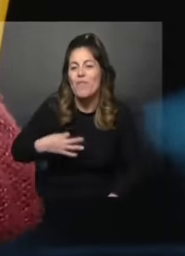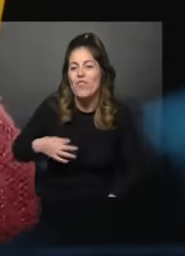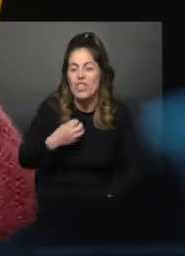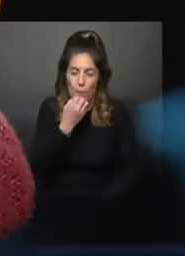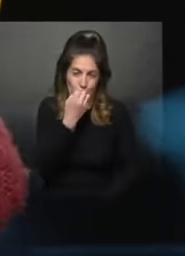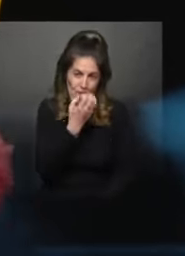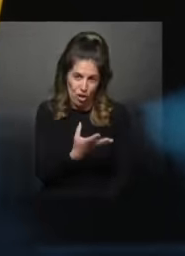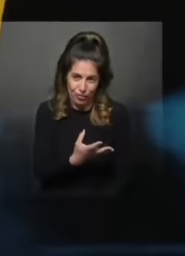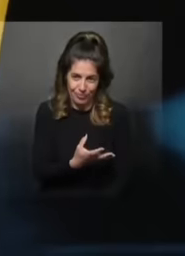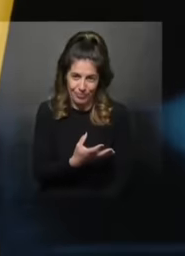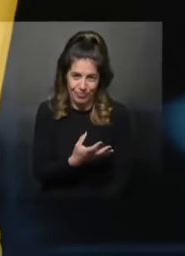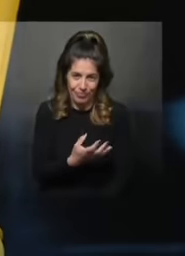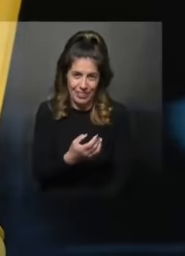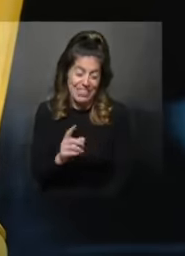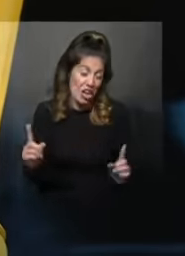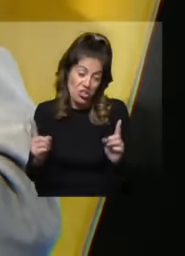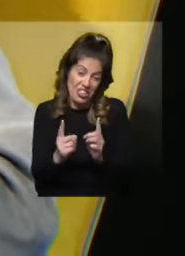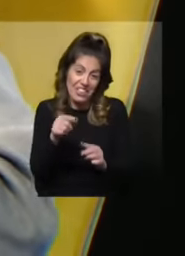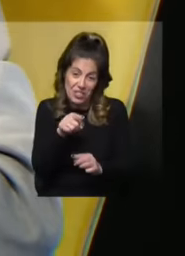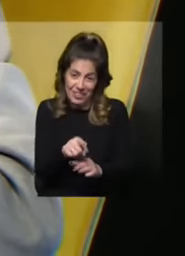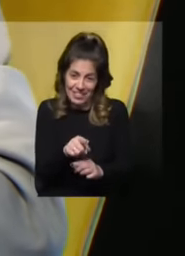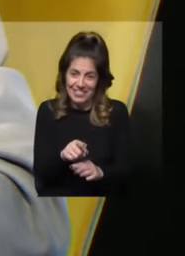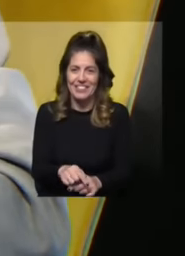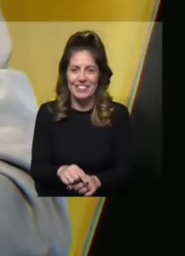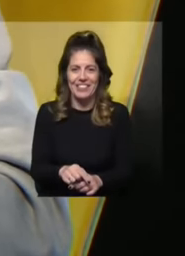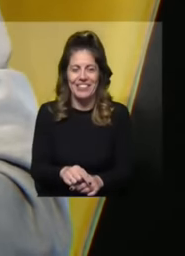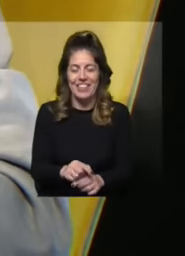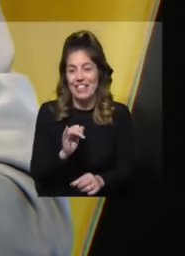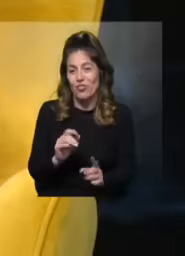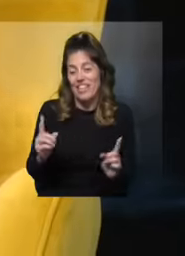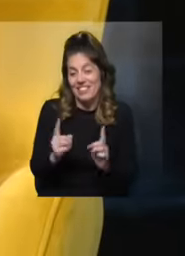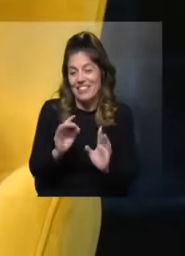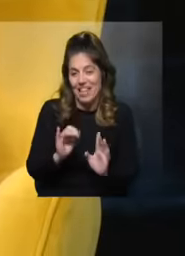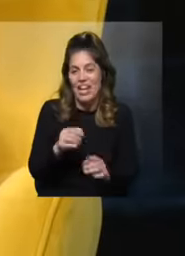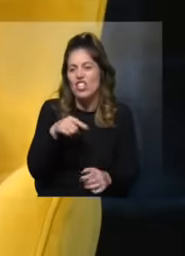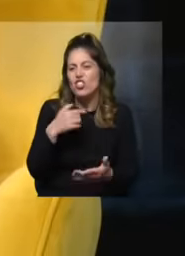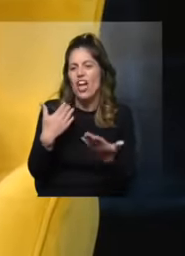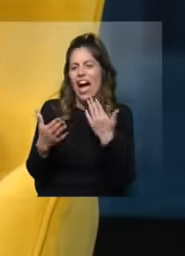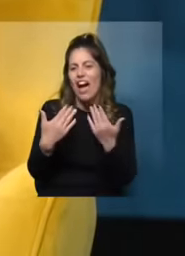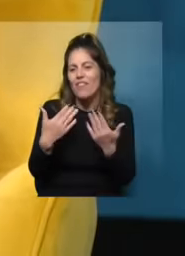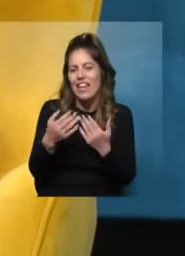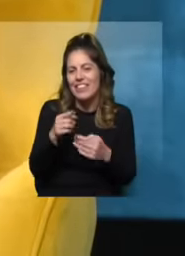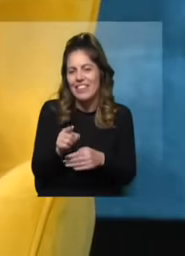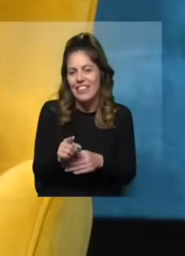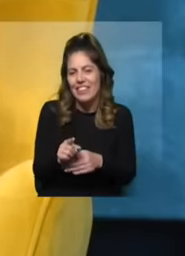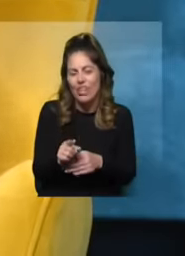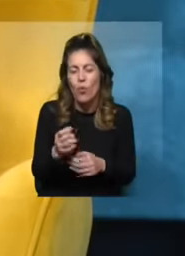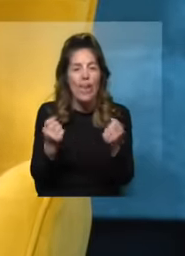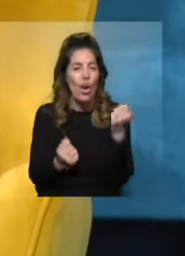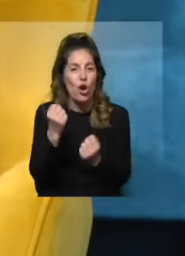mejor. Te lo sintetizo de esa Está forma. Muy bien. No. Pero ellos hablan de una